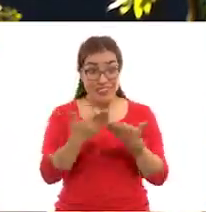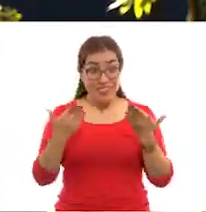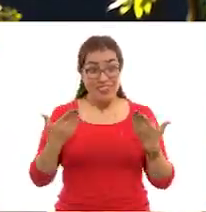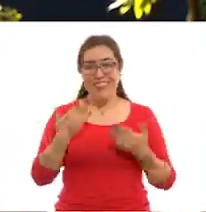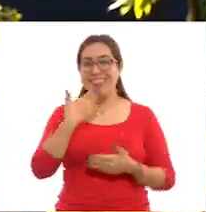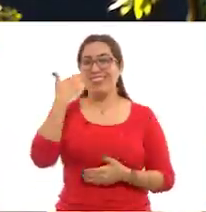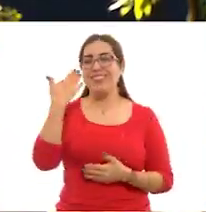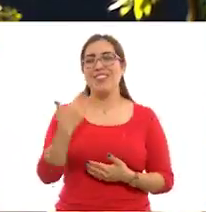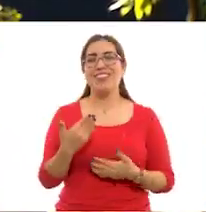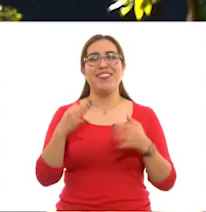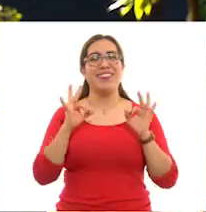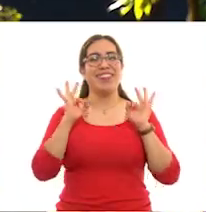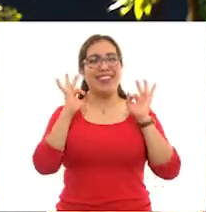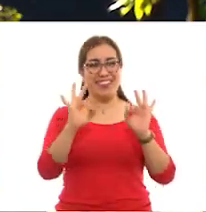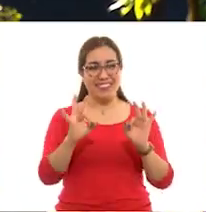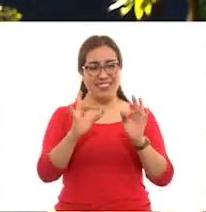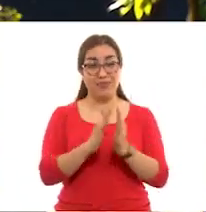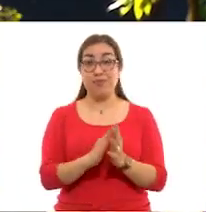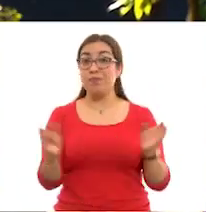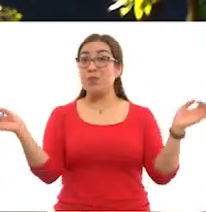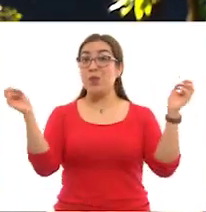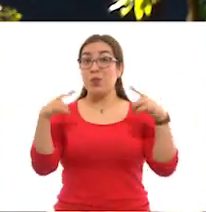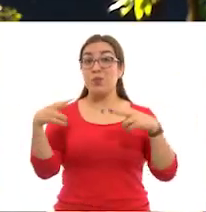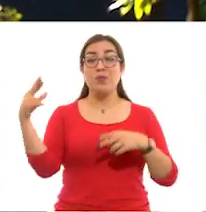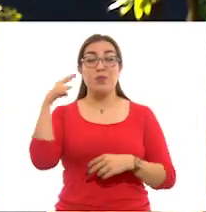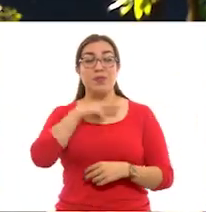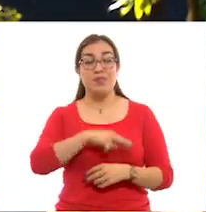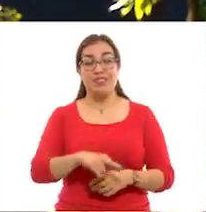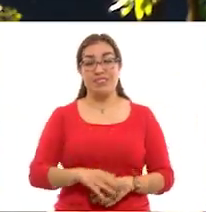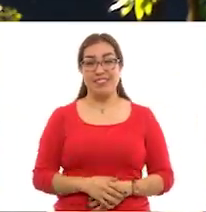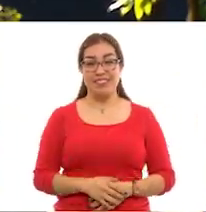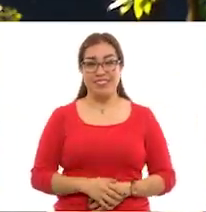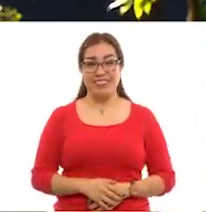¡Muy bien! ¡Nos vemos pronto!